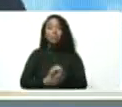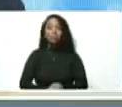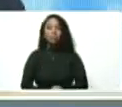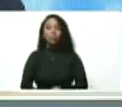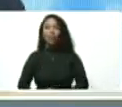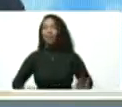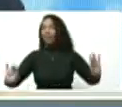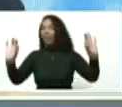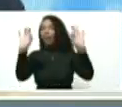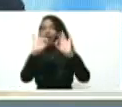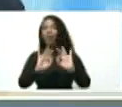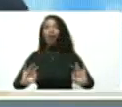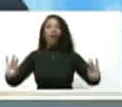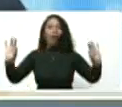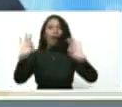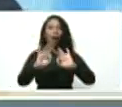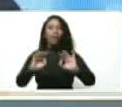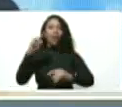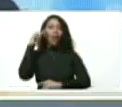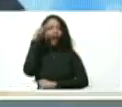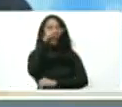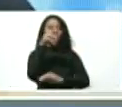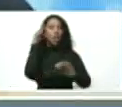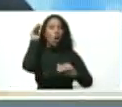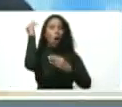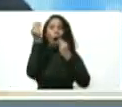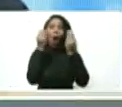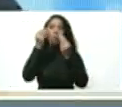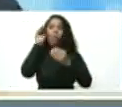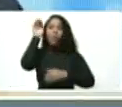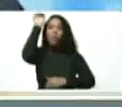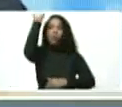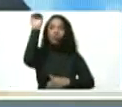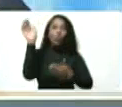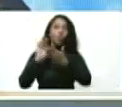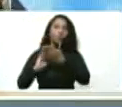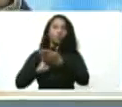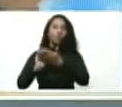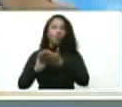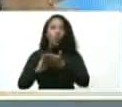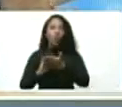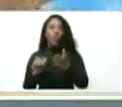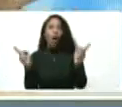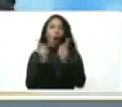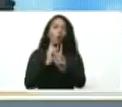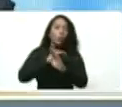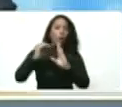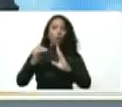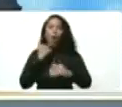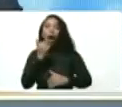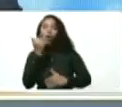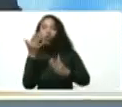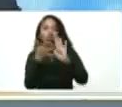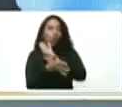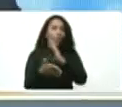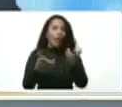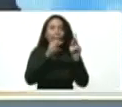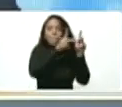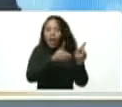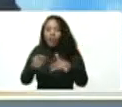Nadie vislumbra una solución de corto ni de mediano plazo al conflicto armado en